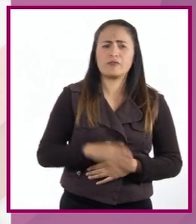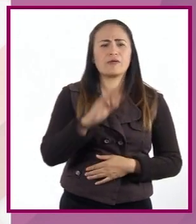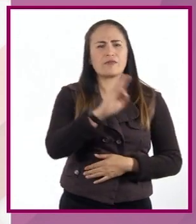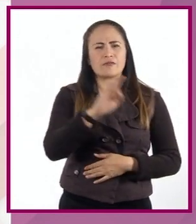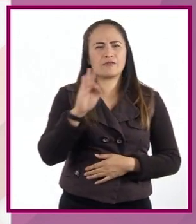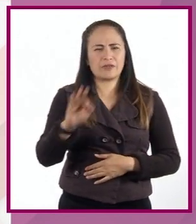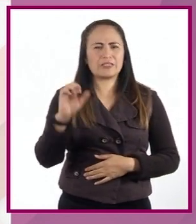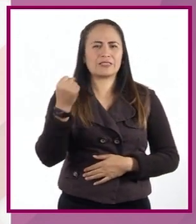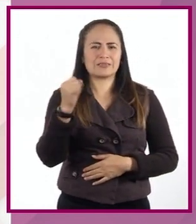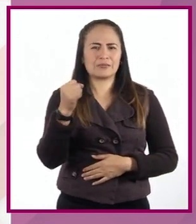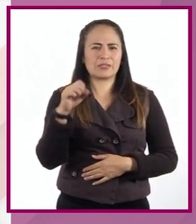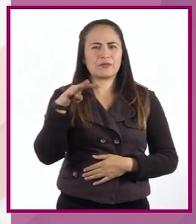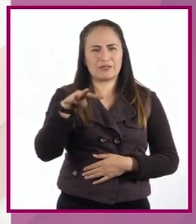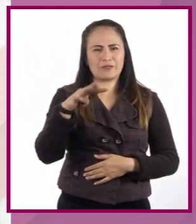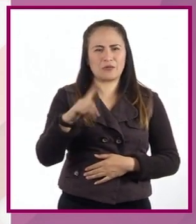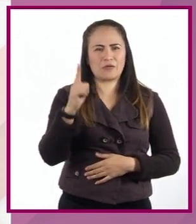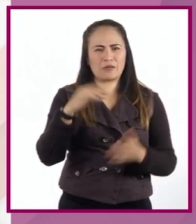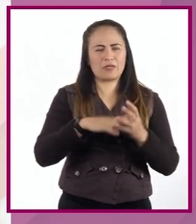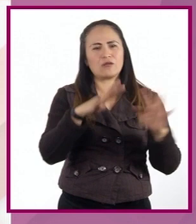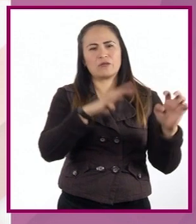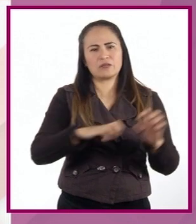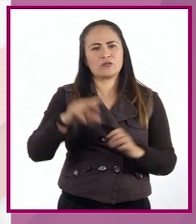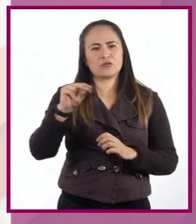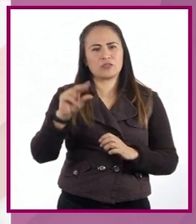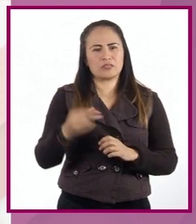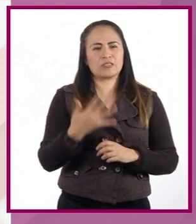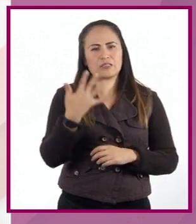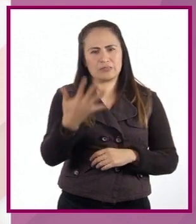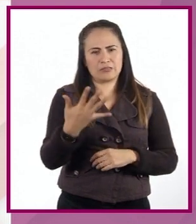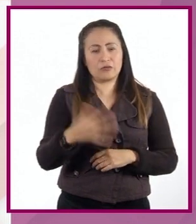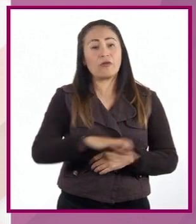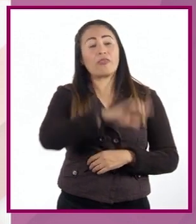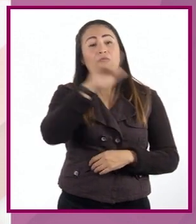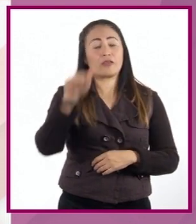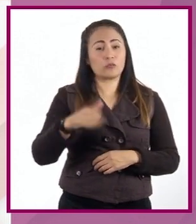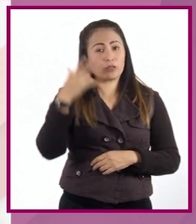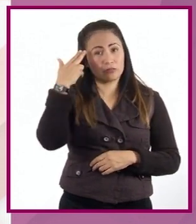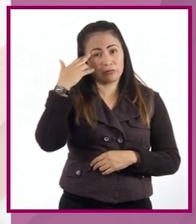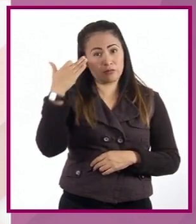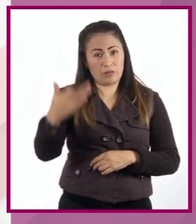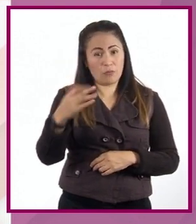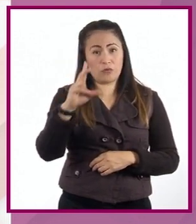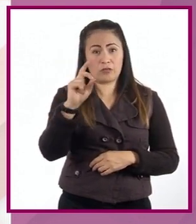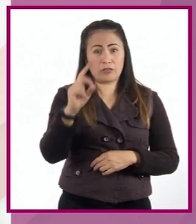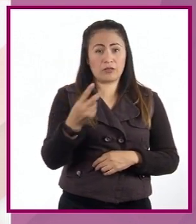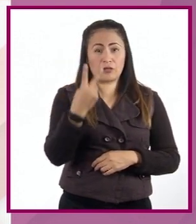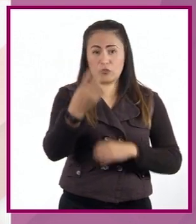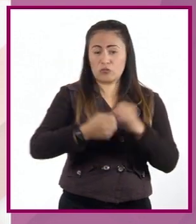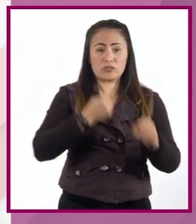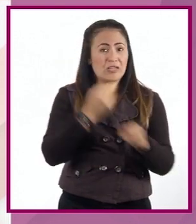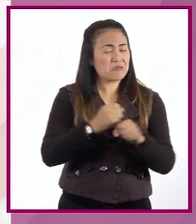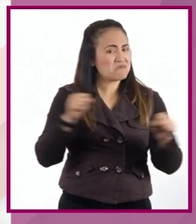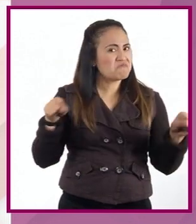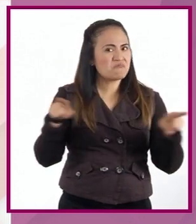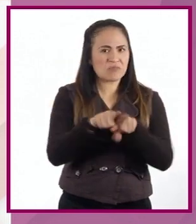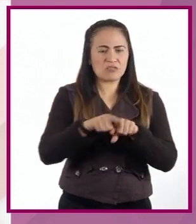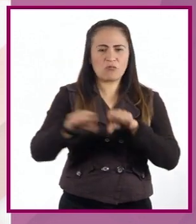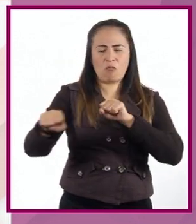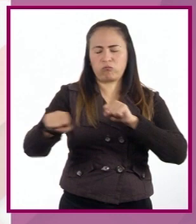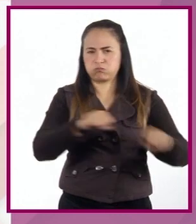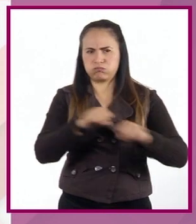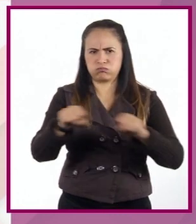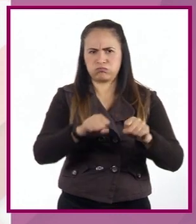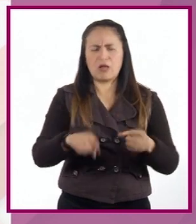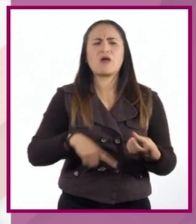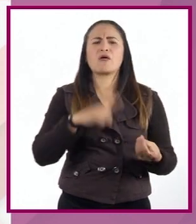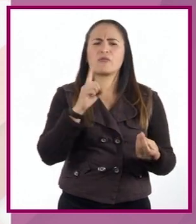19 de septiembre de 1985 y, después de 32 años, volvió a ocurrir el mismo evento. ¿Dónde